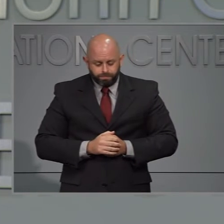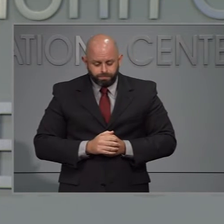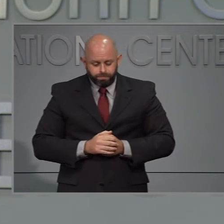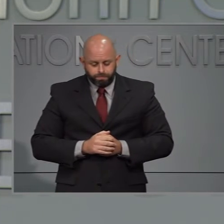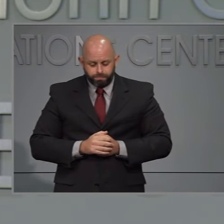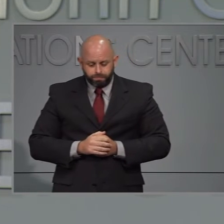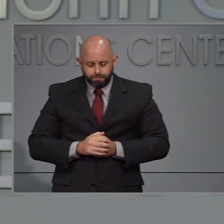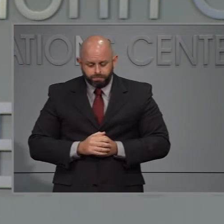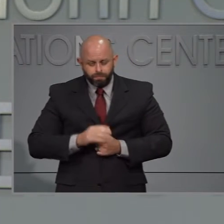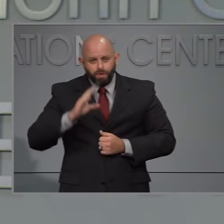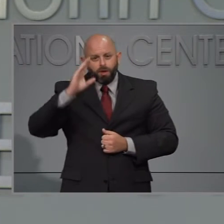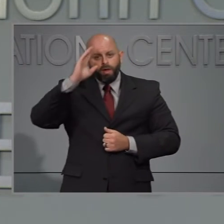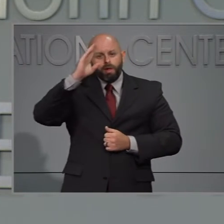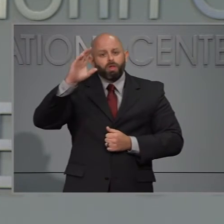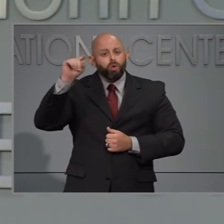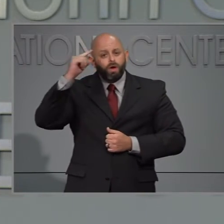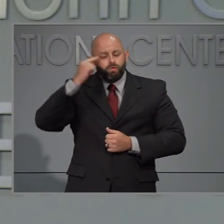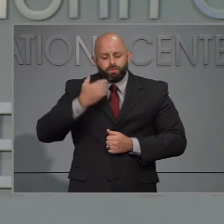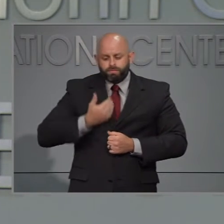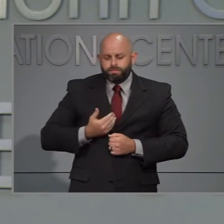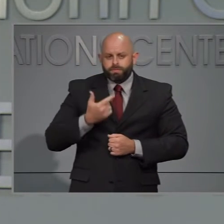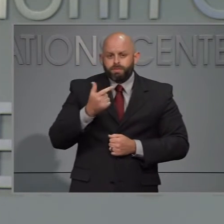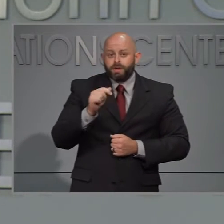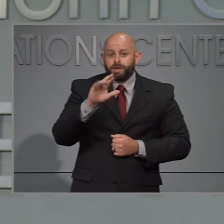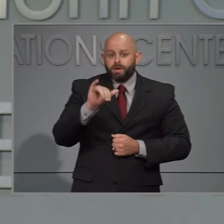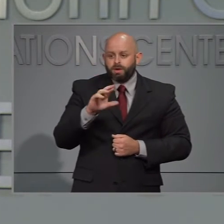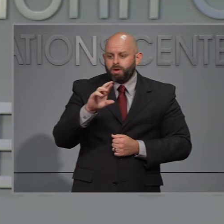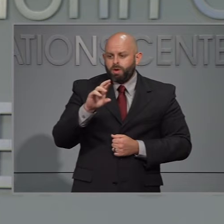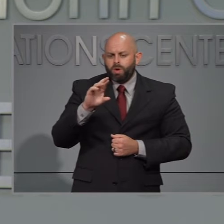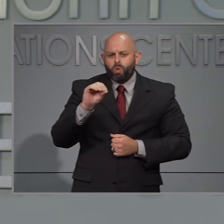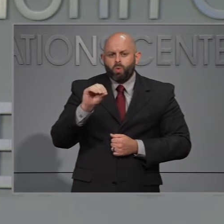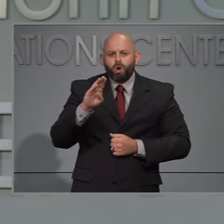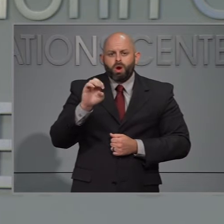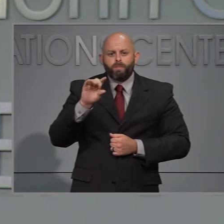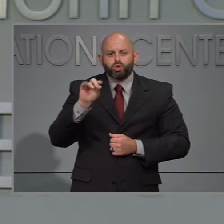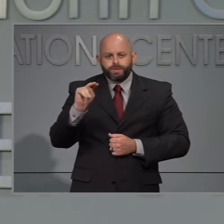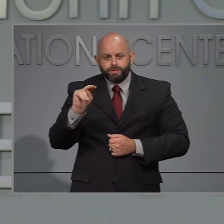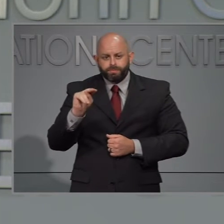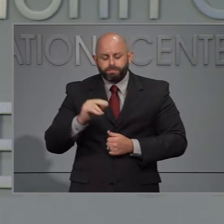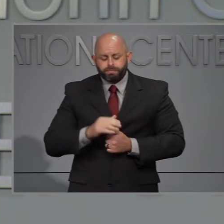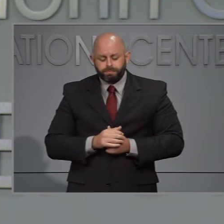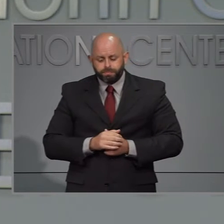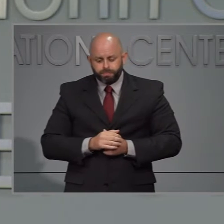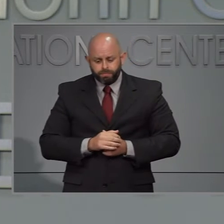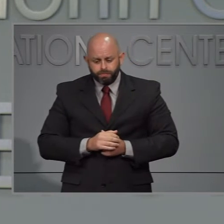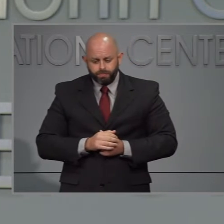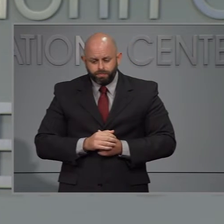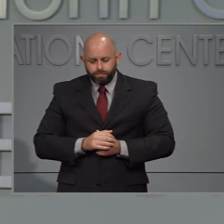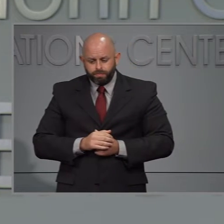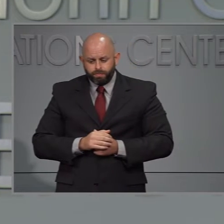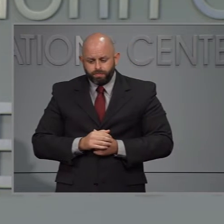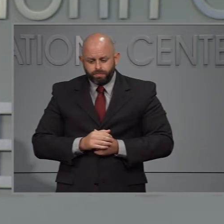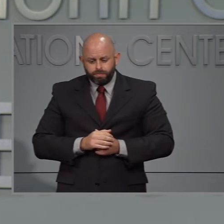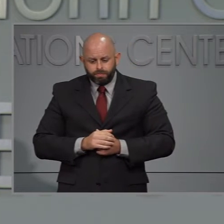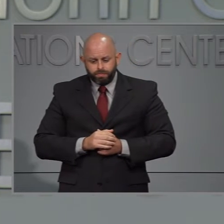Y usted habló un poco sobre de la salud y también con